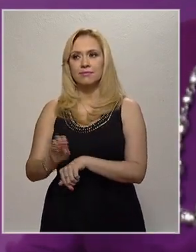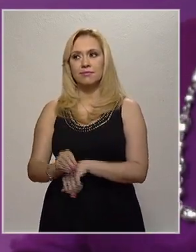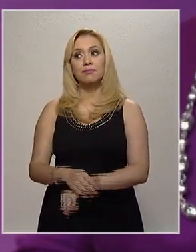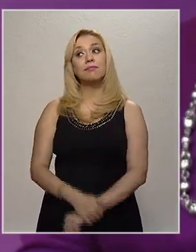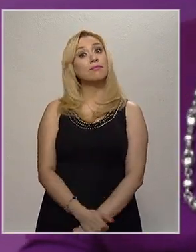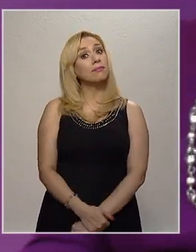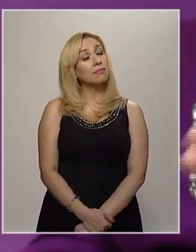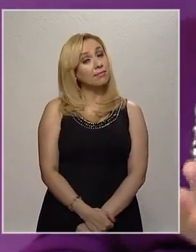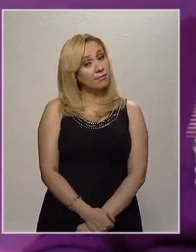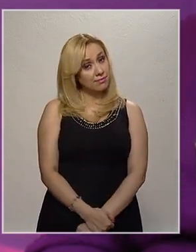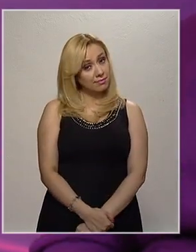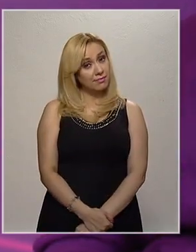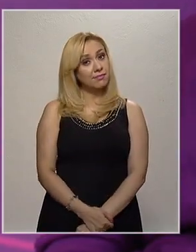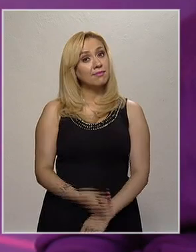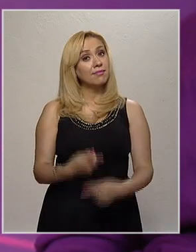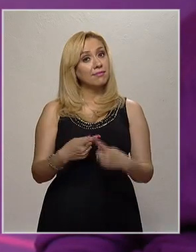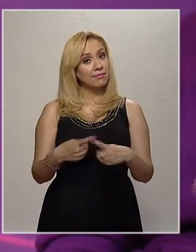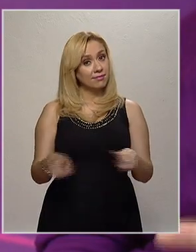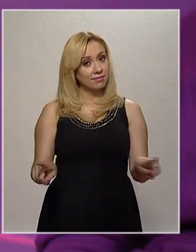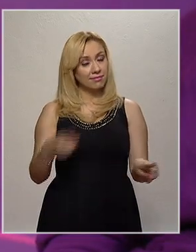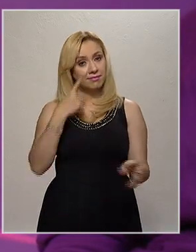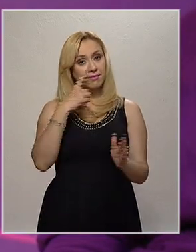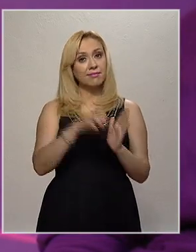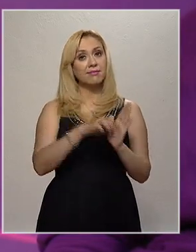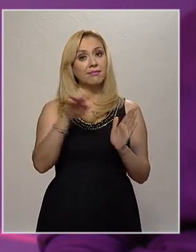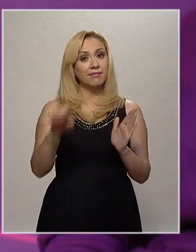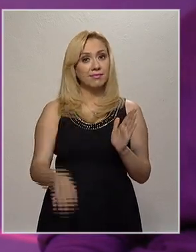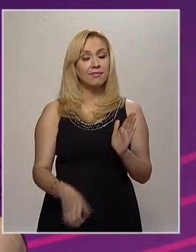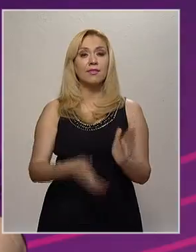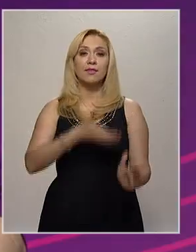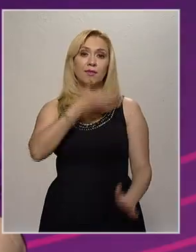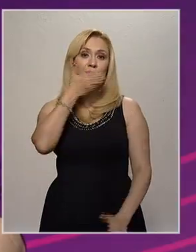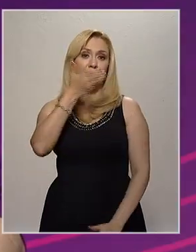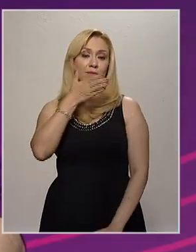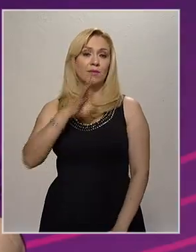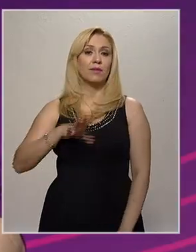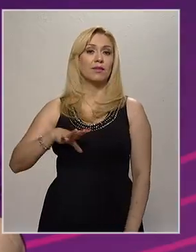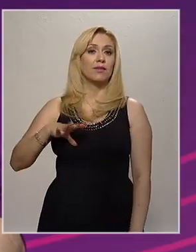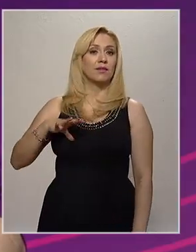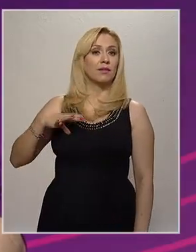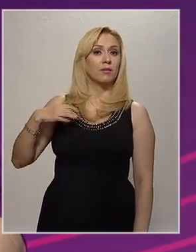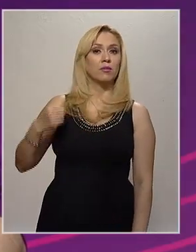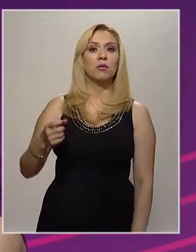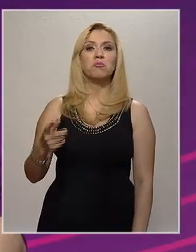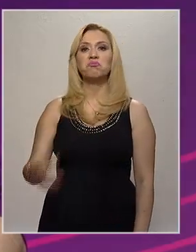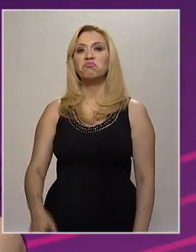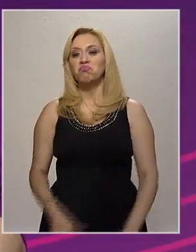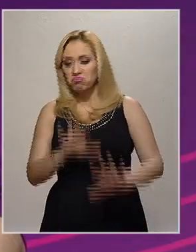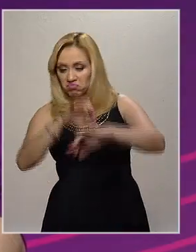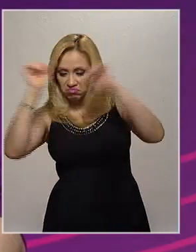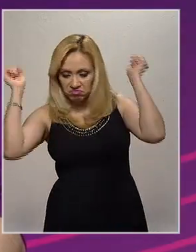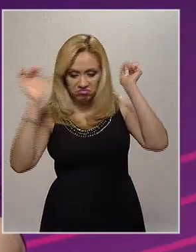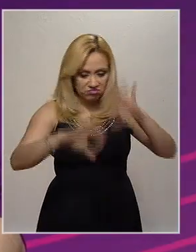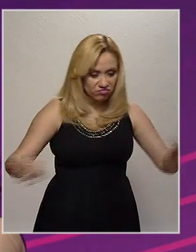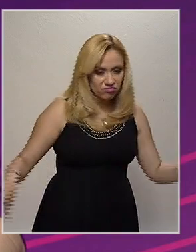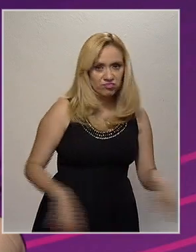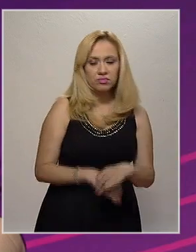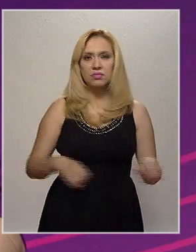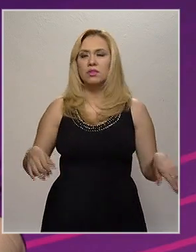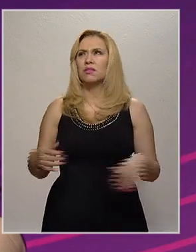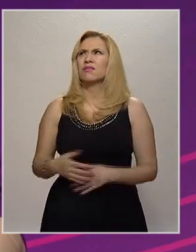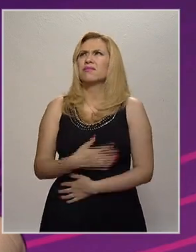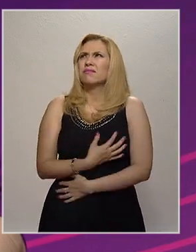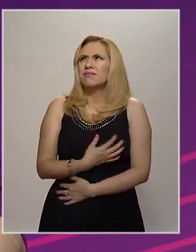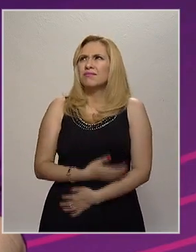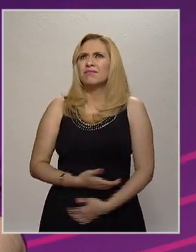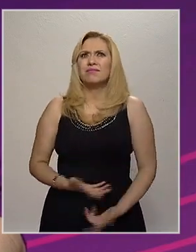necesarias. Entonces, ese es un ejemplo para entender qué son las prácticas autoritarias. Todas estas que proceden o bien